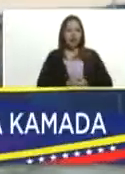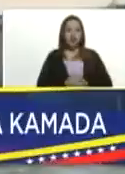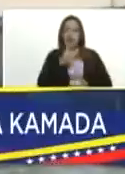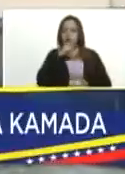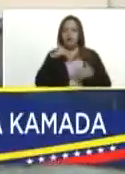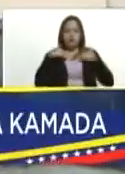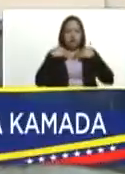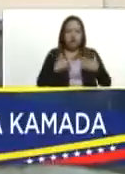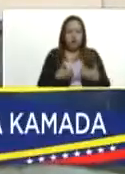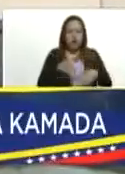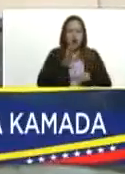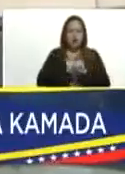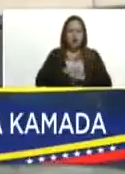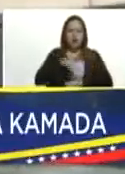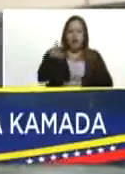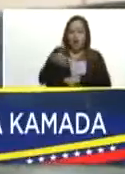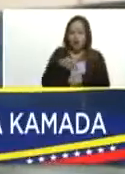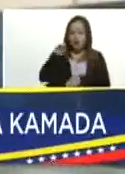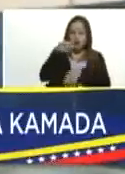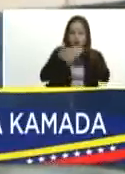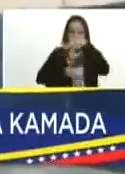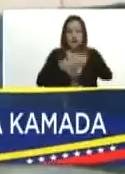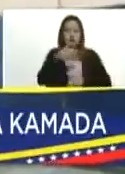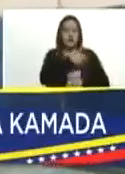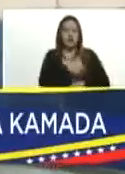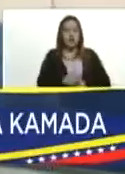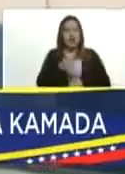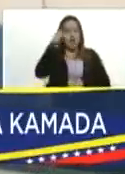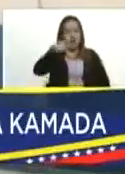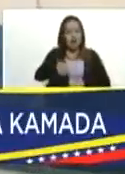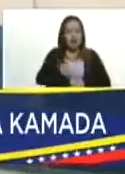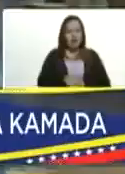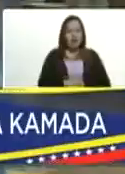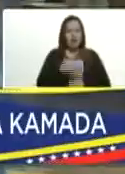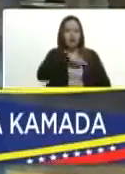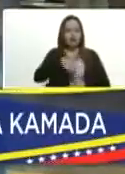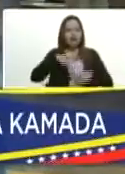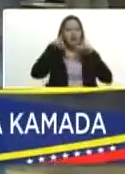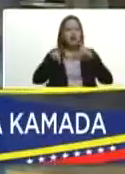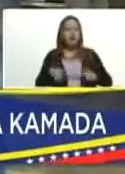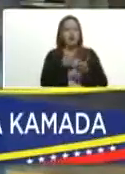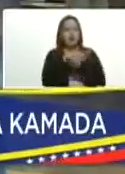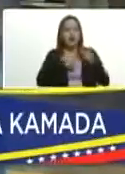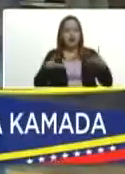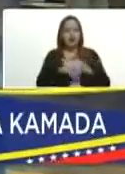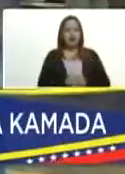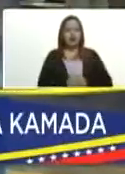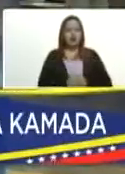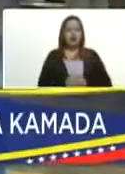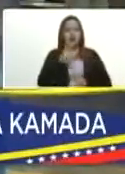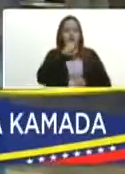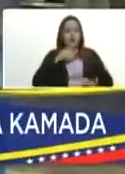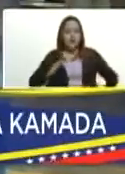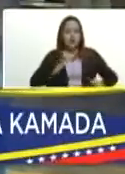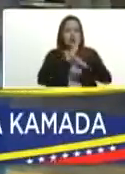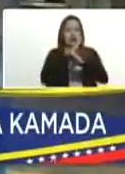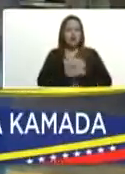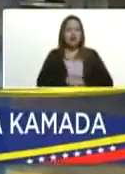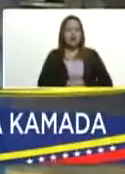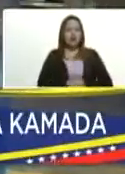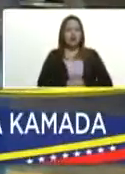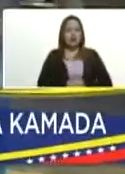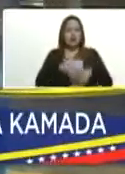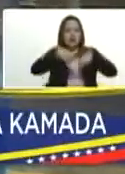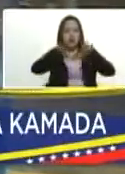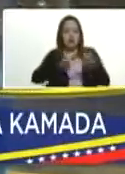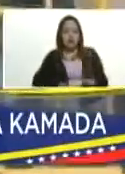rinden, porque como usted lo dijo, presidente, aquí hemos decidido ser libres y no habrá sanciones que